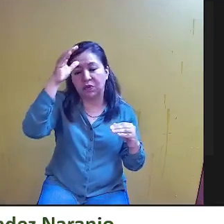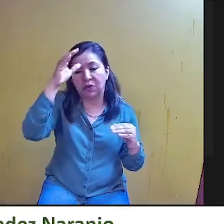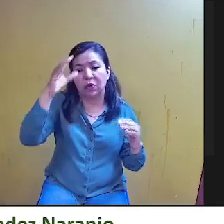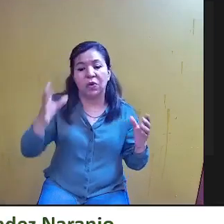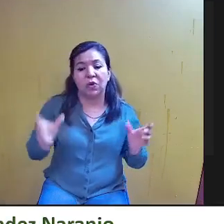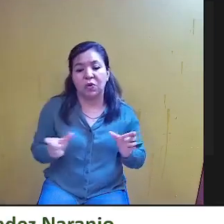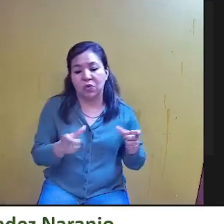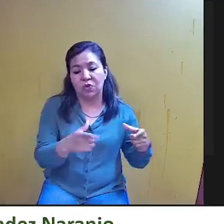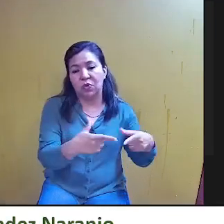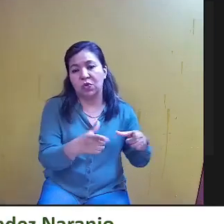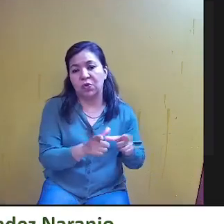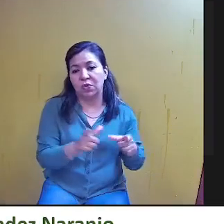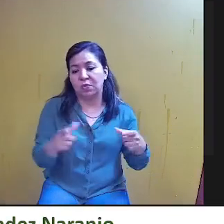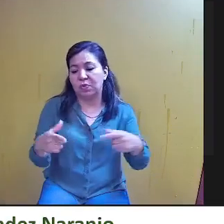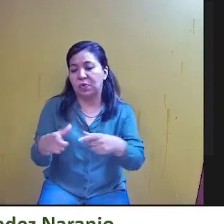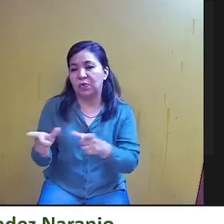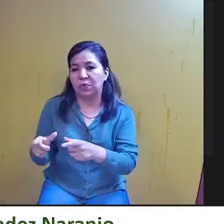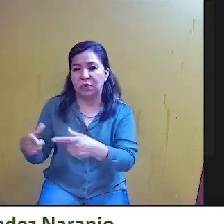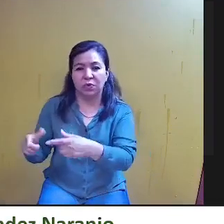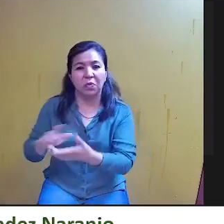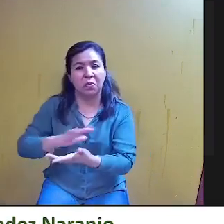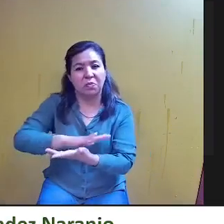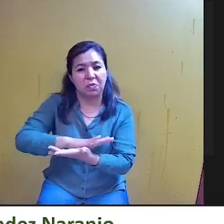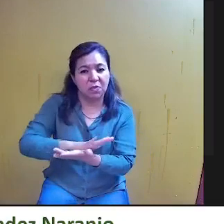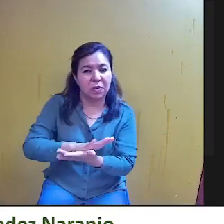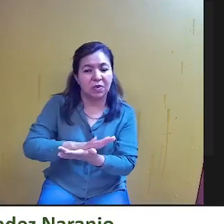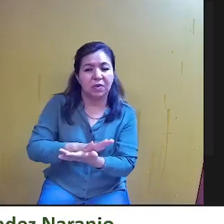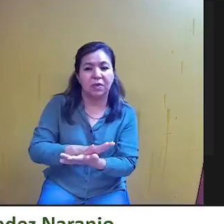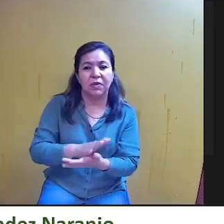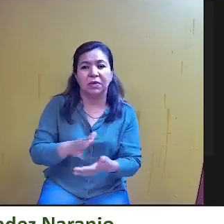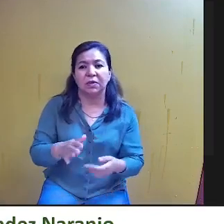grupos en situación de discriminación u vulnerabilidad.